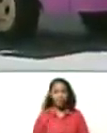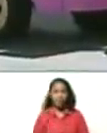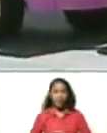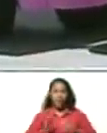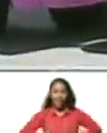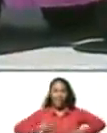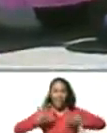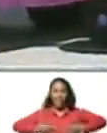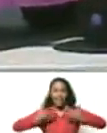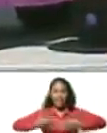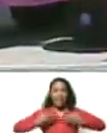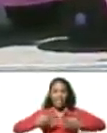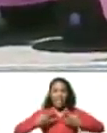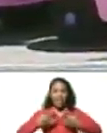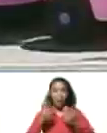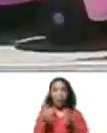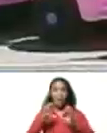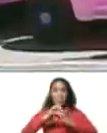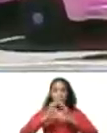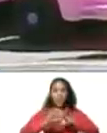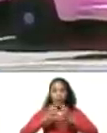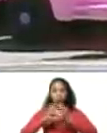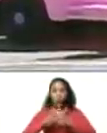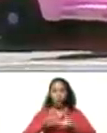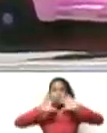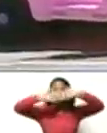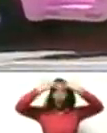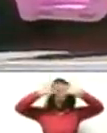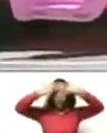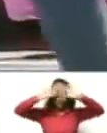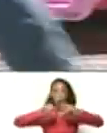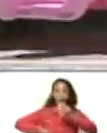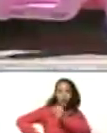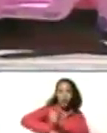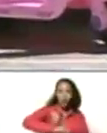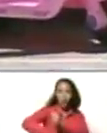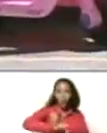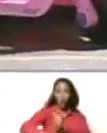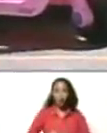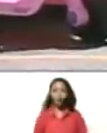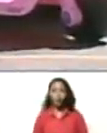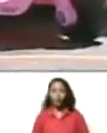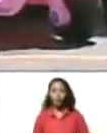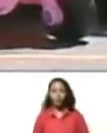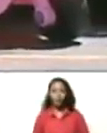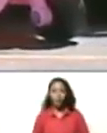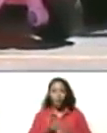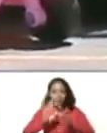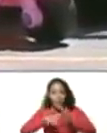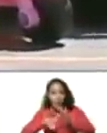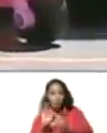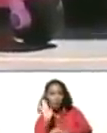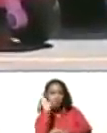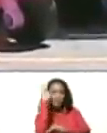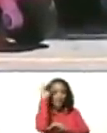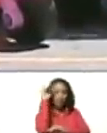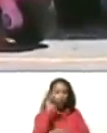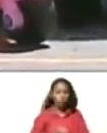alegría, balones de voleibol, de fútbol, de baloncesto.